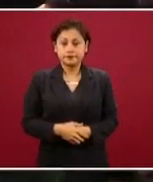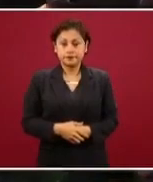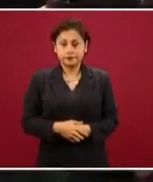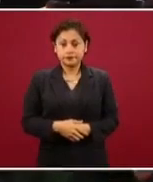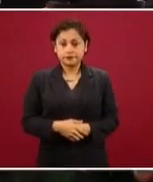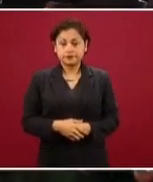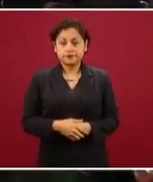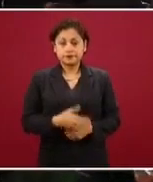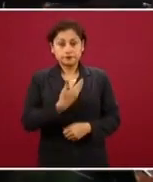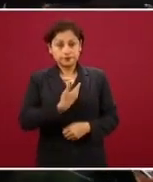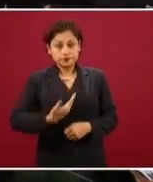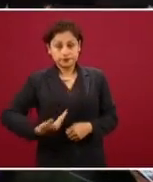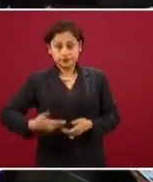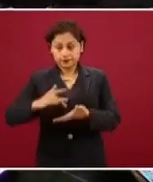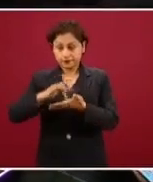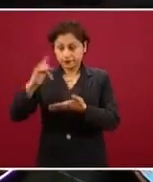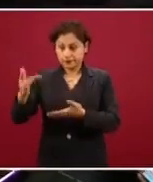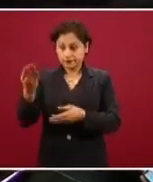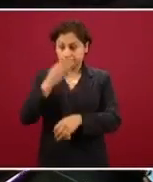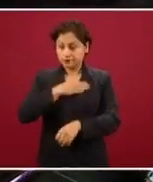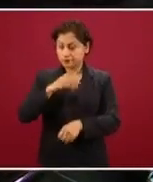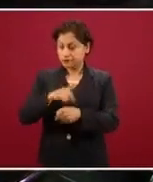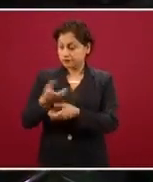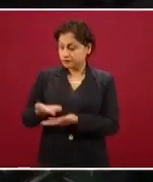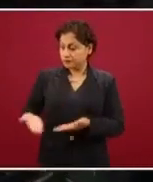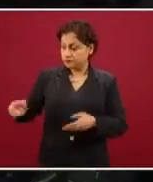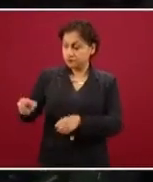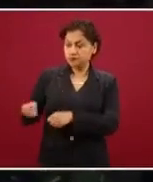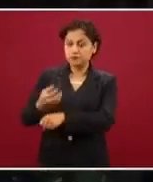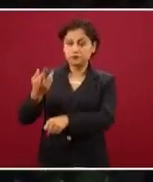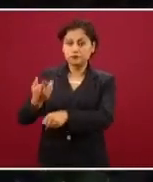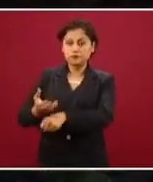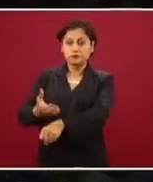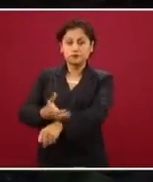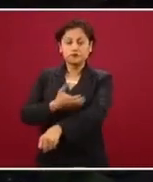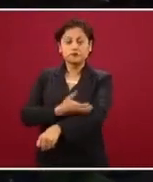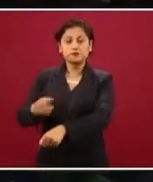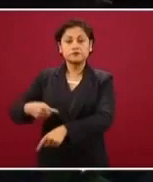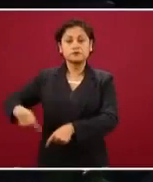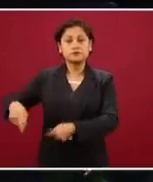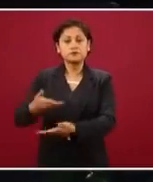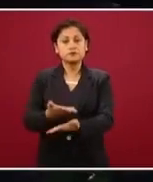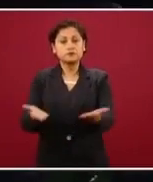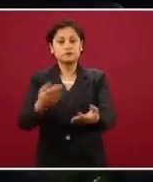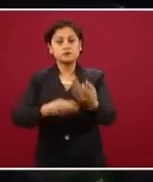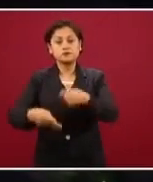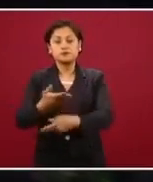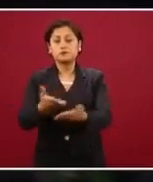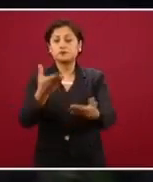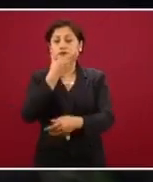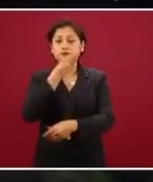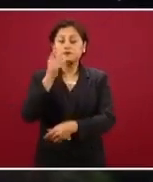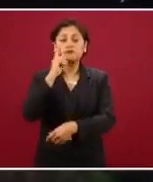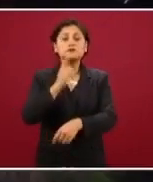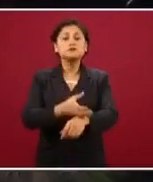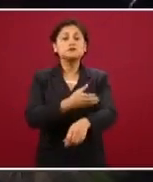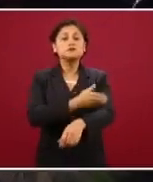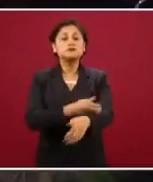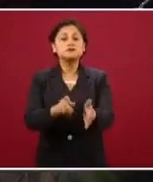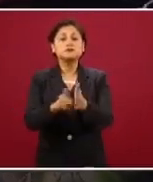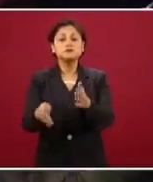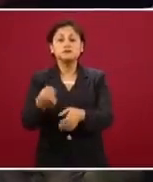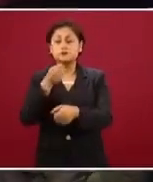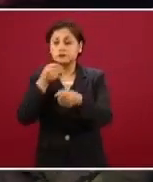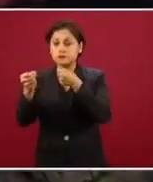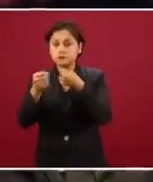Gracias, presidente. Buen día, secretarios, colegas. Muy buenos días. Tengan todas ustedes, compañeras y compañeros periodistas,